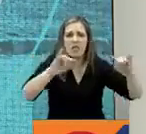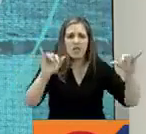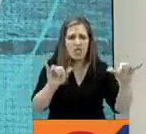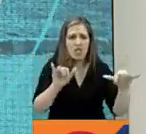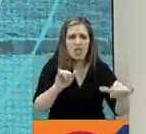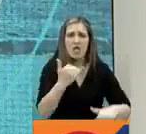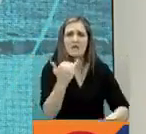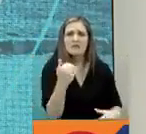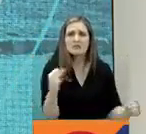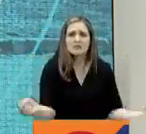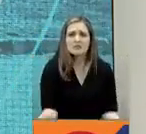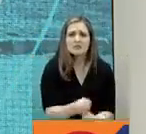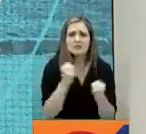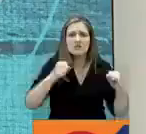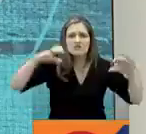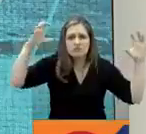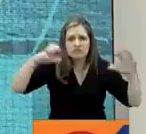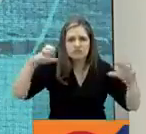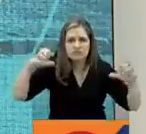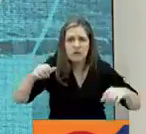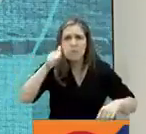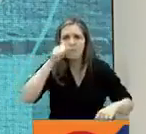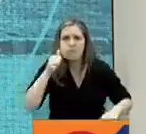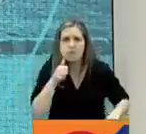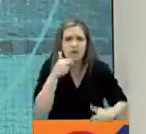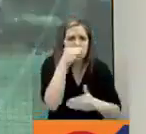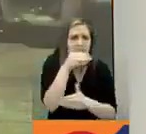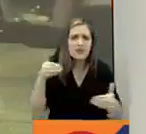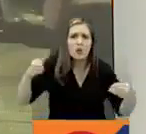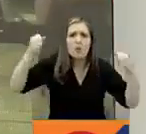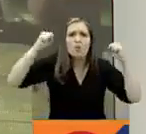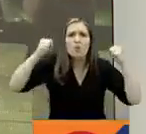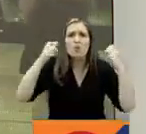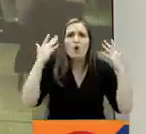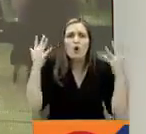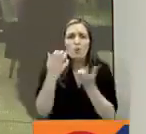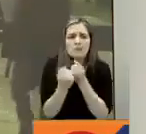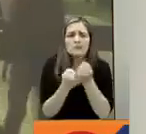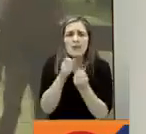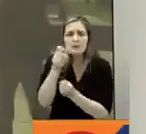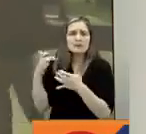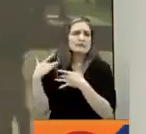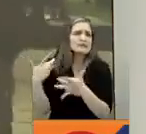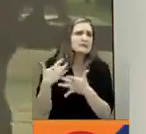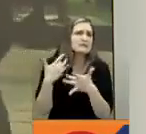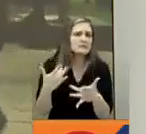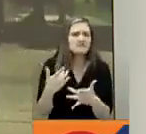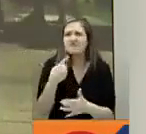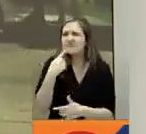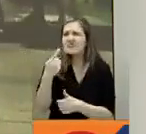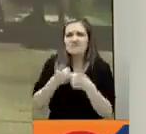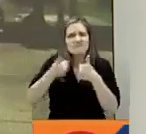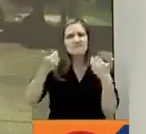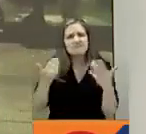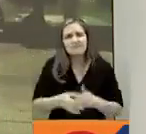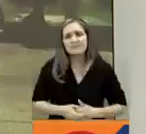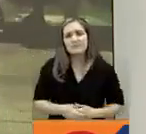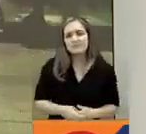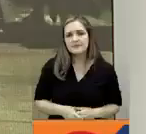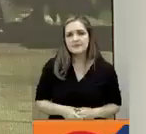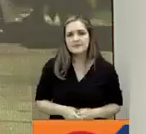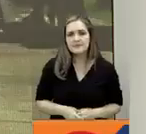las bajas temperaturas y las lluvias. A esta hora nos conectamos con Sergio Granda. Sergio, buenas noches. ¿Qué han dicho las autoridades?